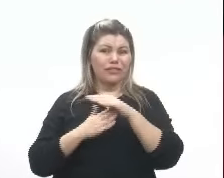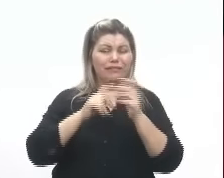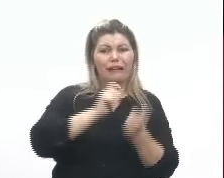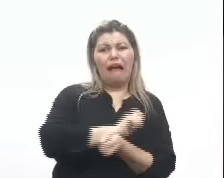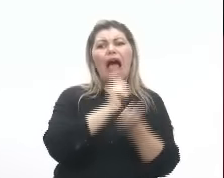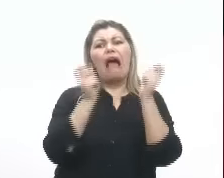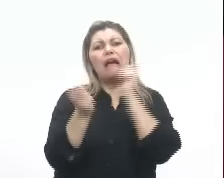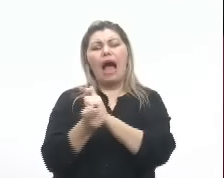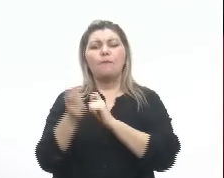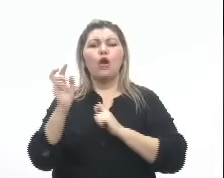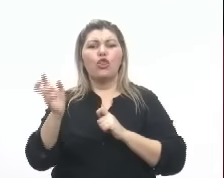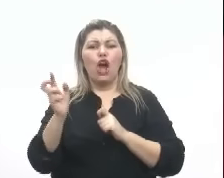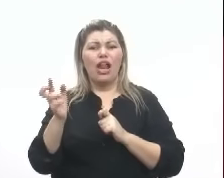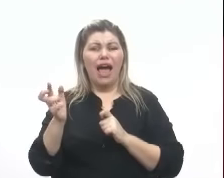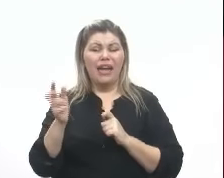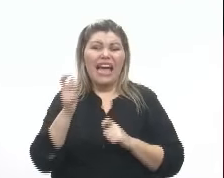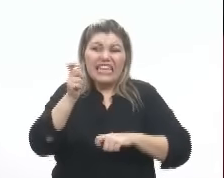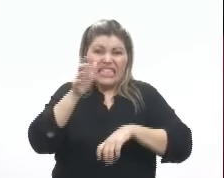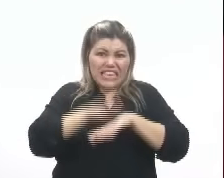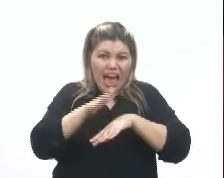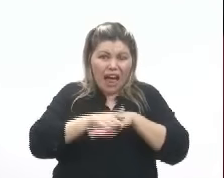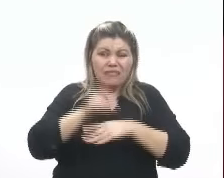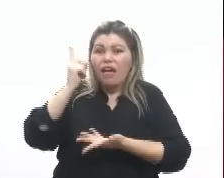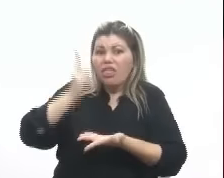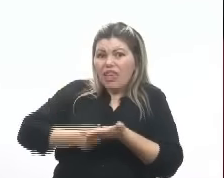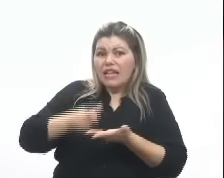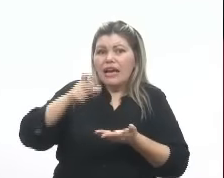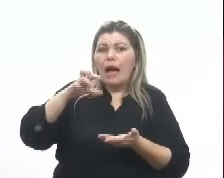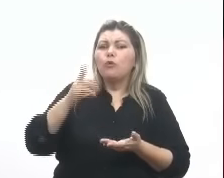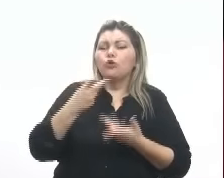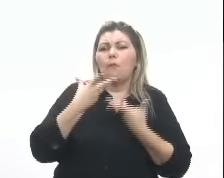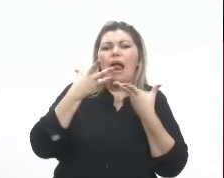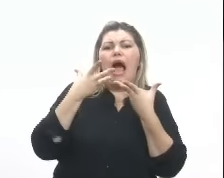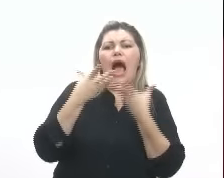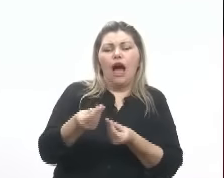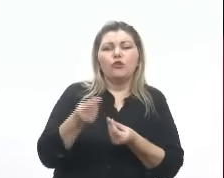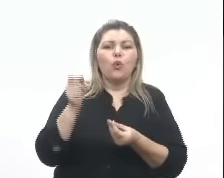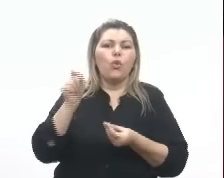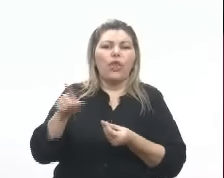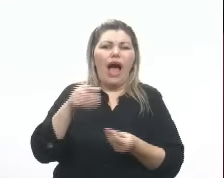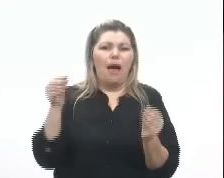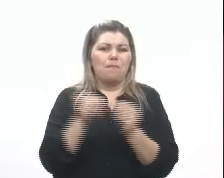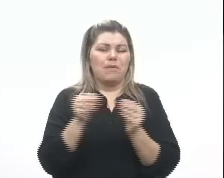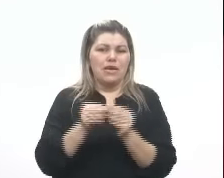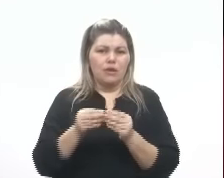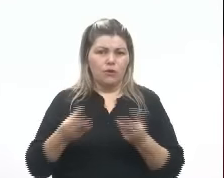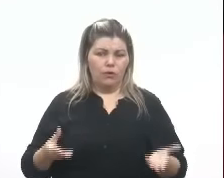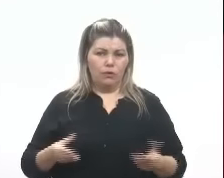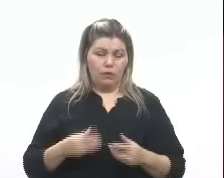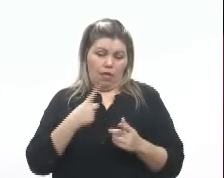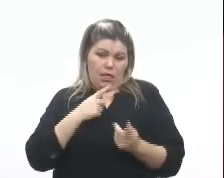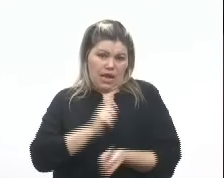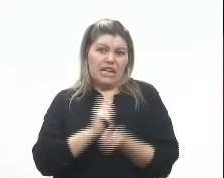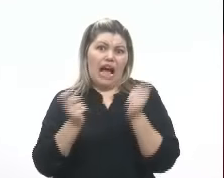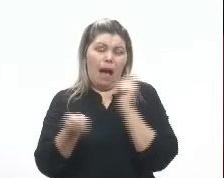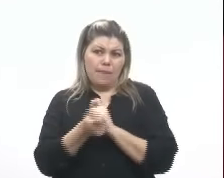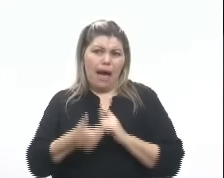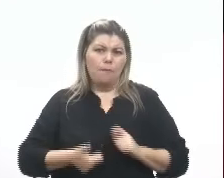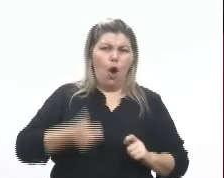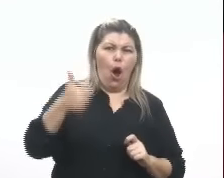a dólares. ¿Quién hace eso? Caputo para sus amigos. ¿Quién no va a cambiar? Cambiamos con éxito,